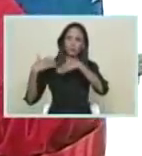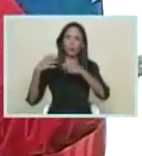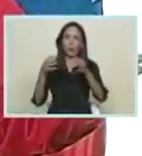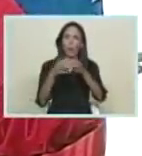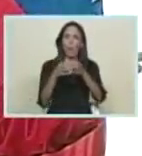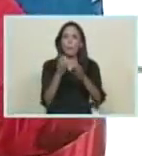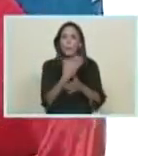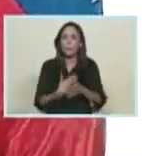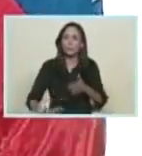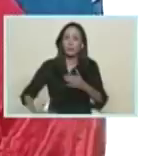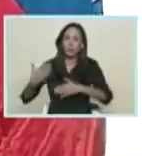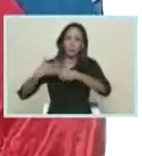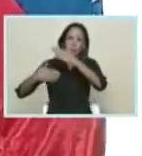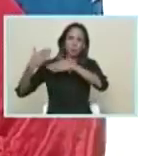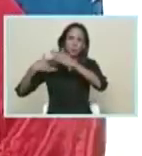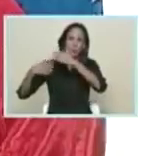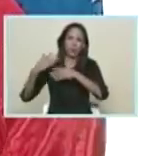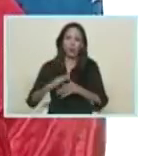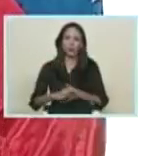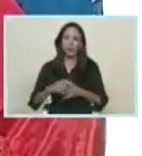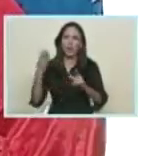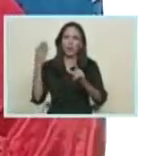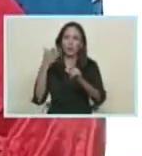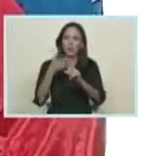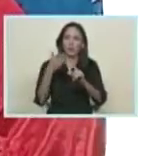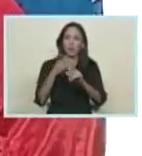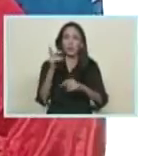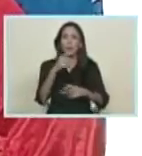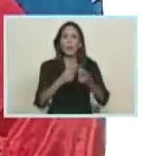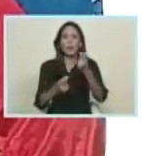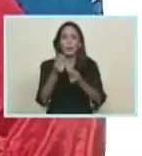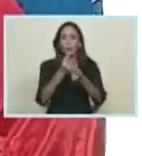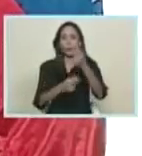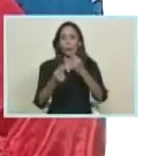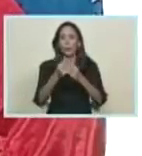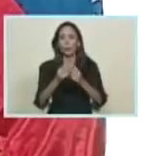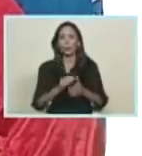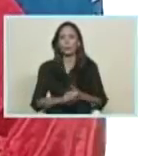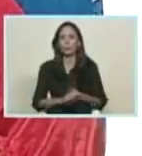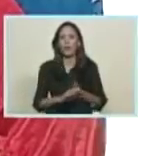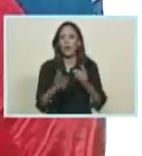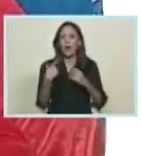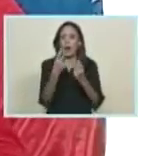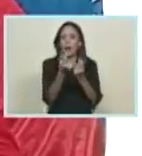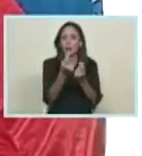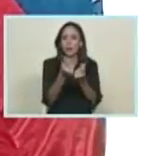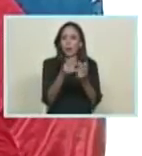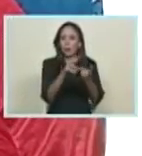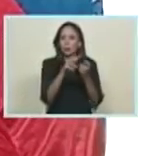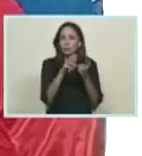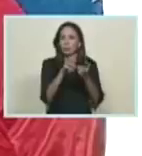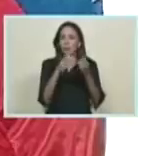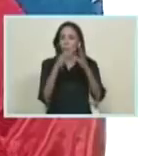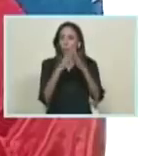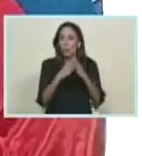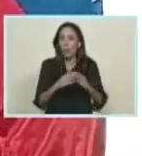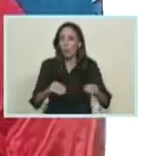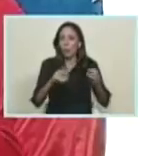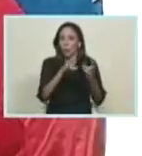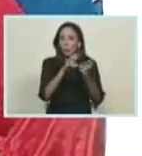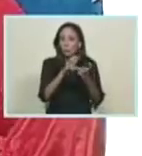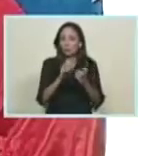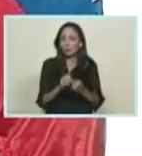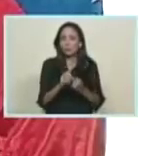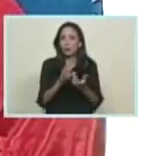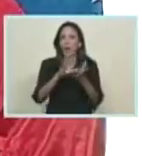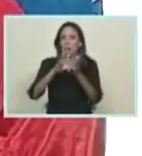gomecista. En lo económico, el rentismo abre el chorro que entre todo y el